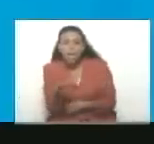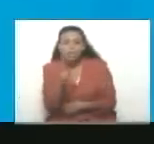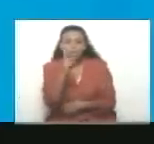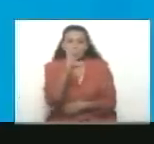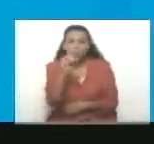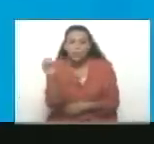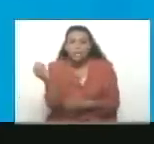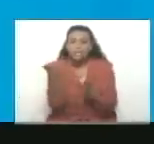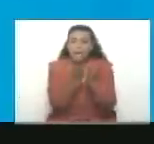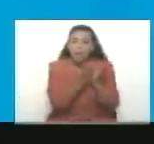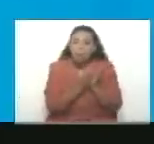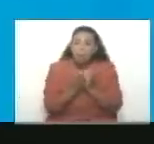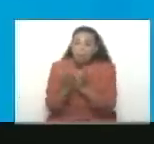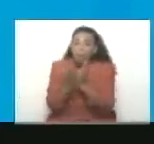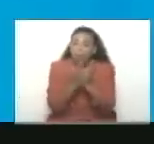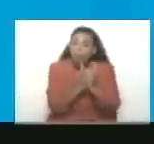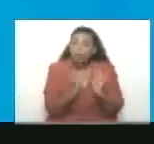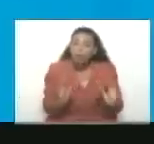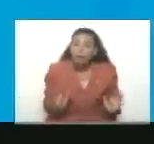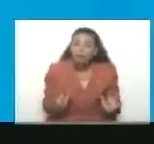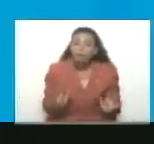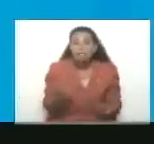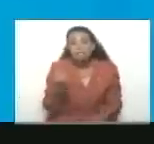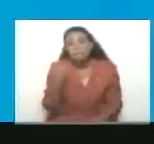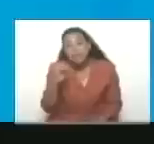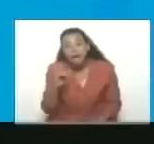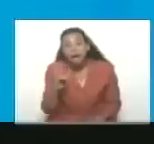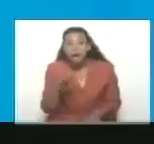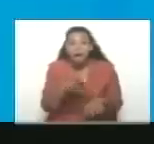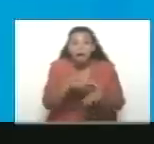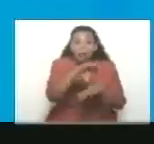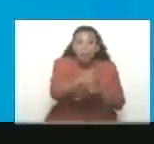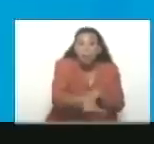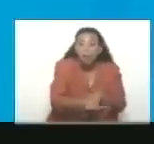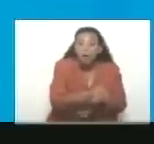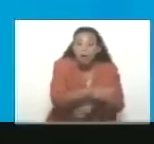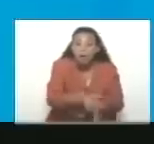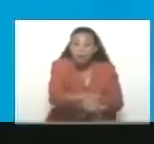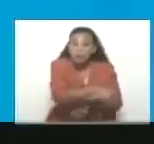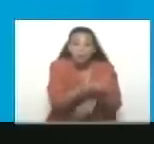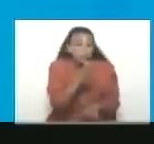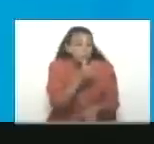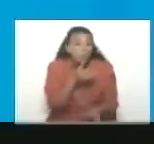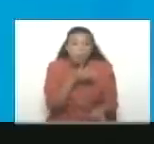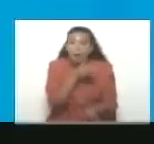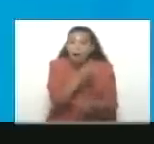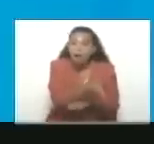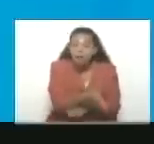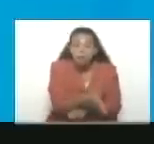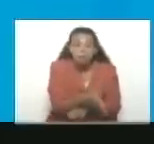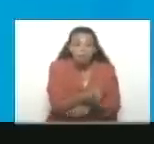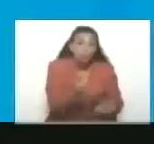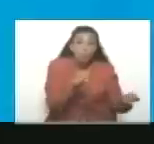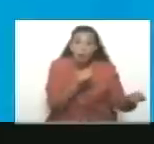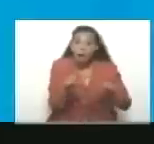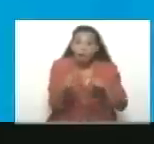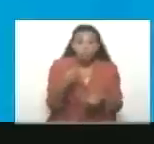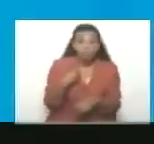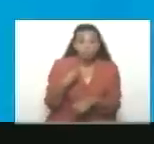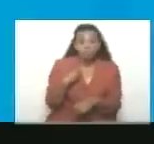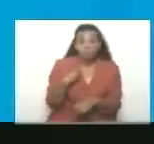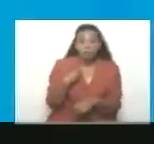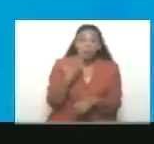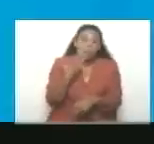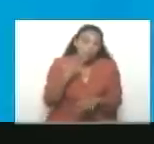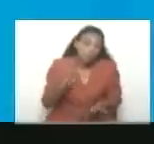200 escuelas si esa escuela donde la organización popular No no ha estado